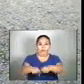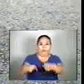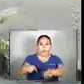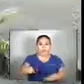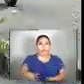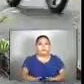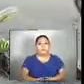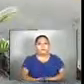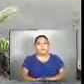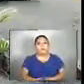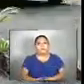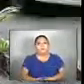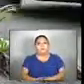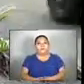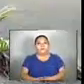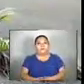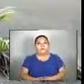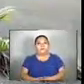pavimento.